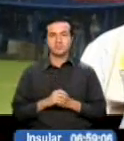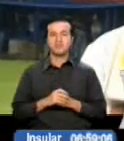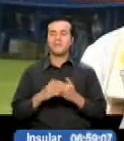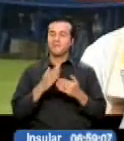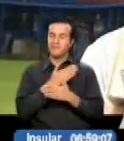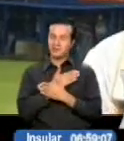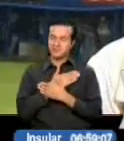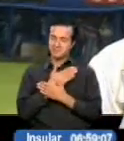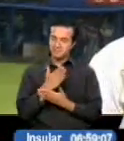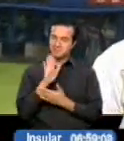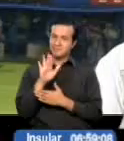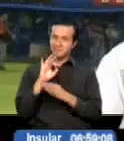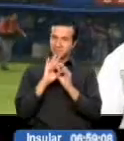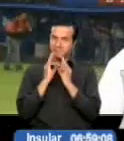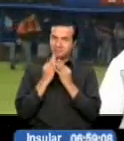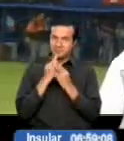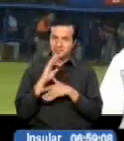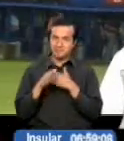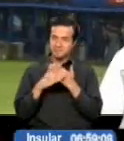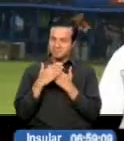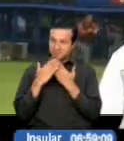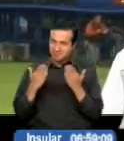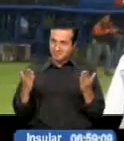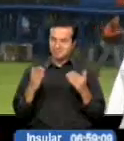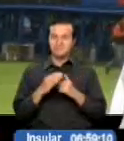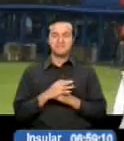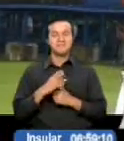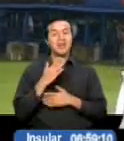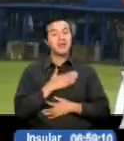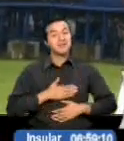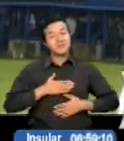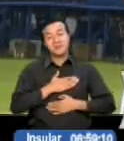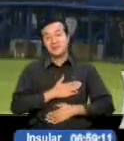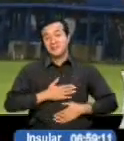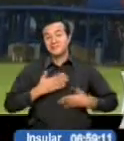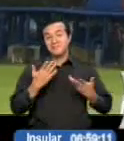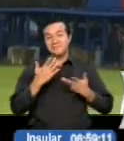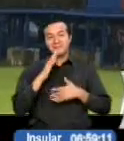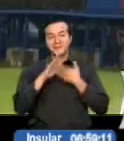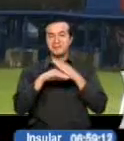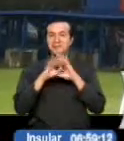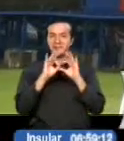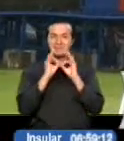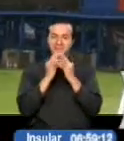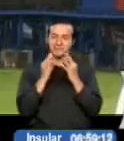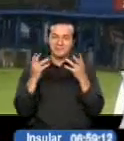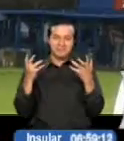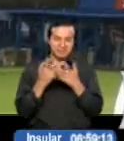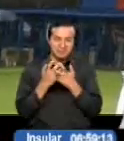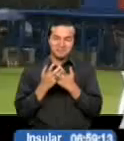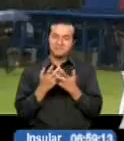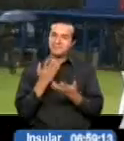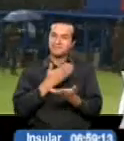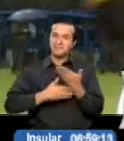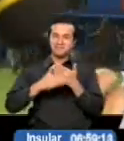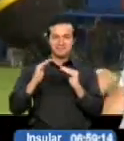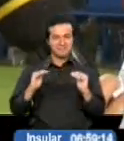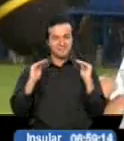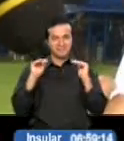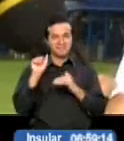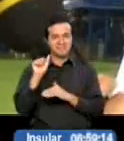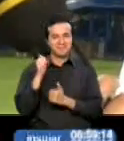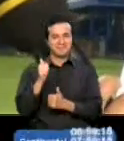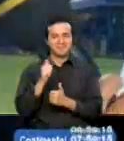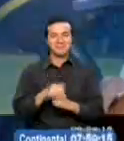felicidades para él y para su familia y creo que a disfrutar con toda nuestra familia y merecido el ascenso.